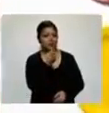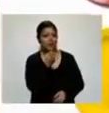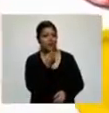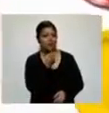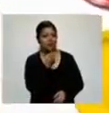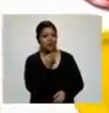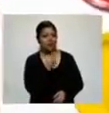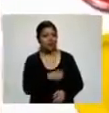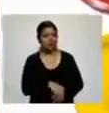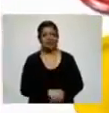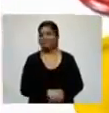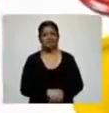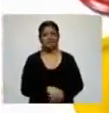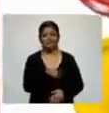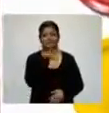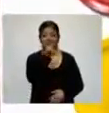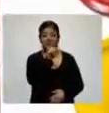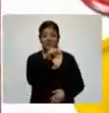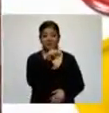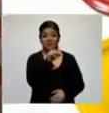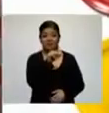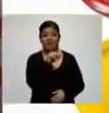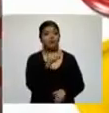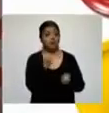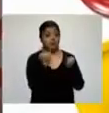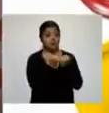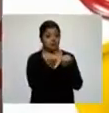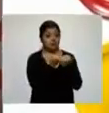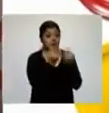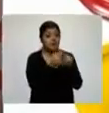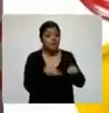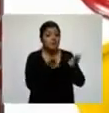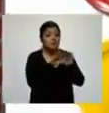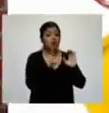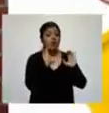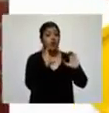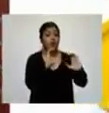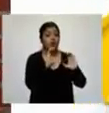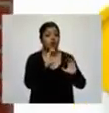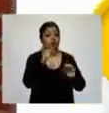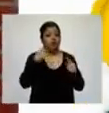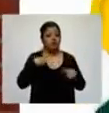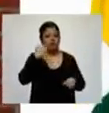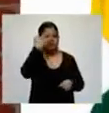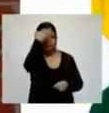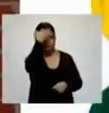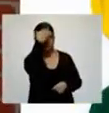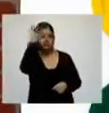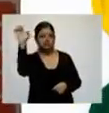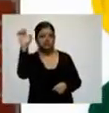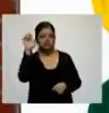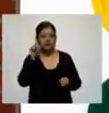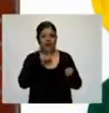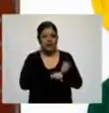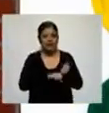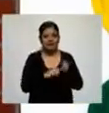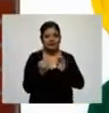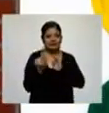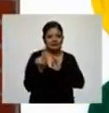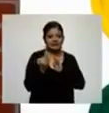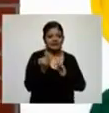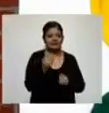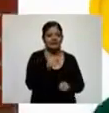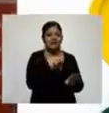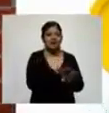¡No! También es importante que aprendas a cuidarte de los extraños o de personas cercanas a ti que te